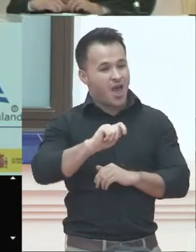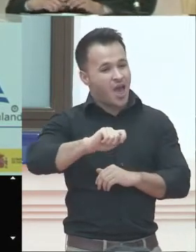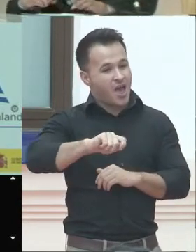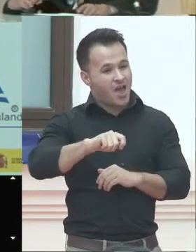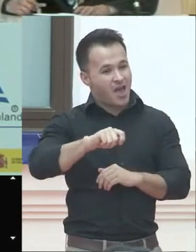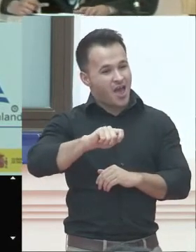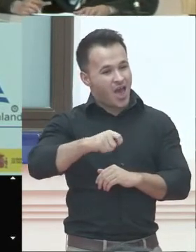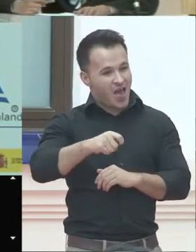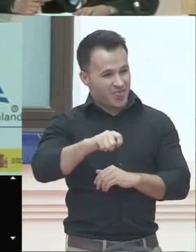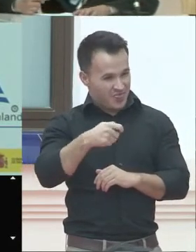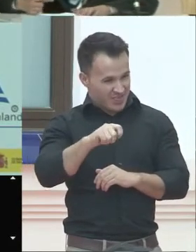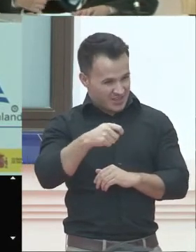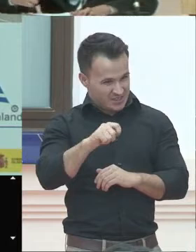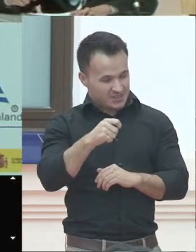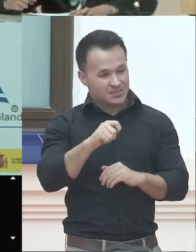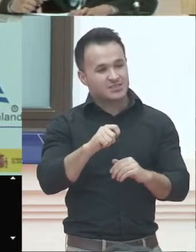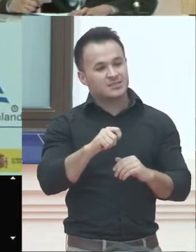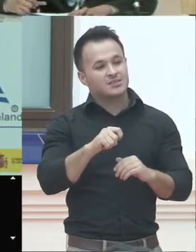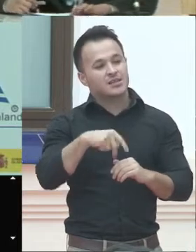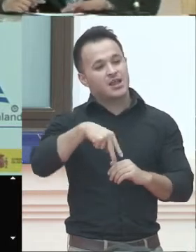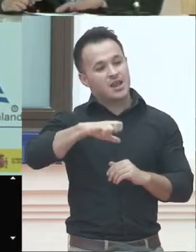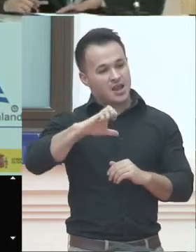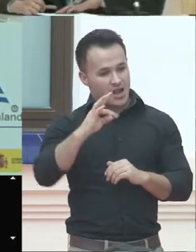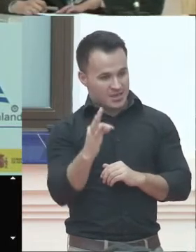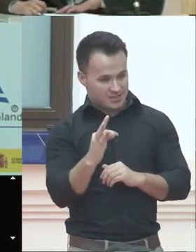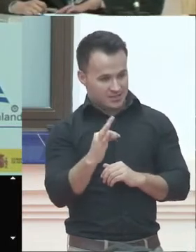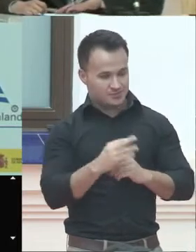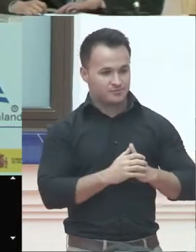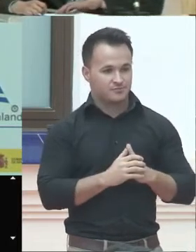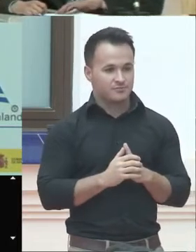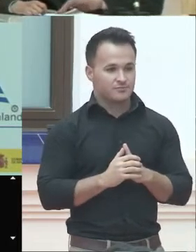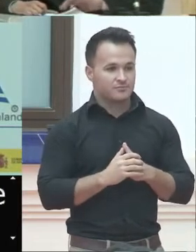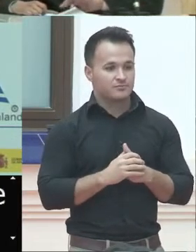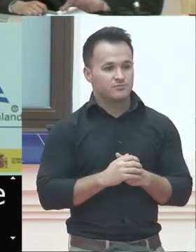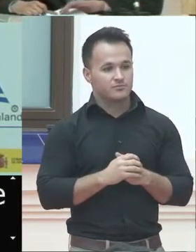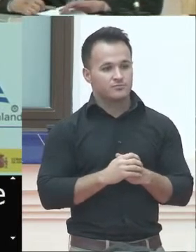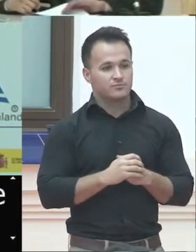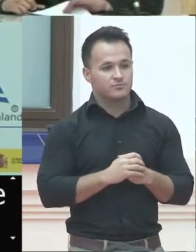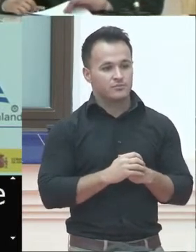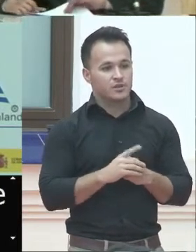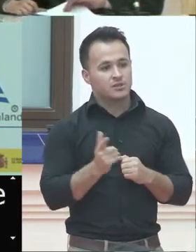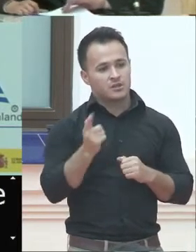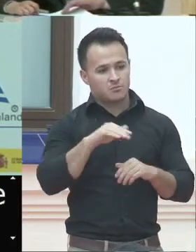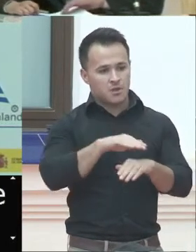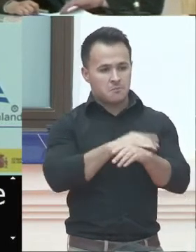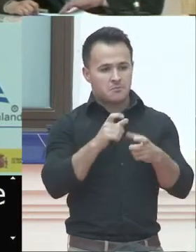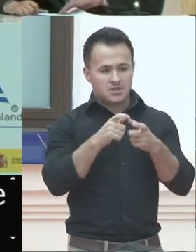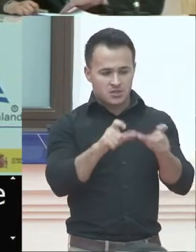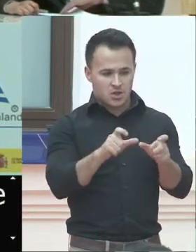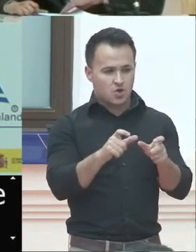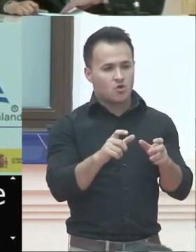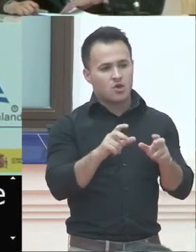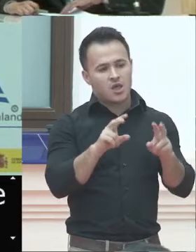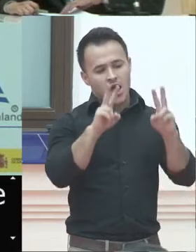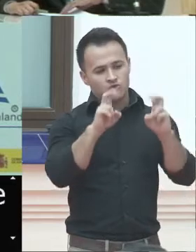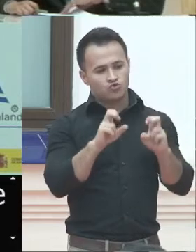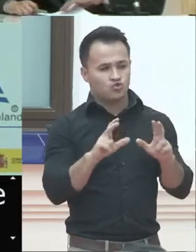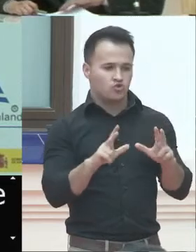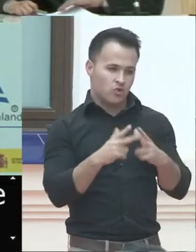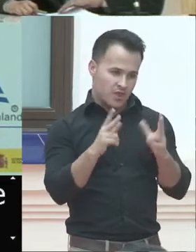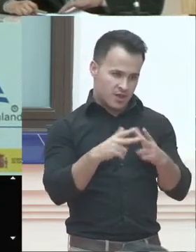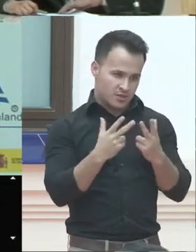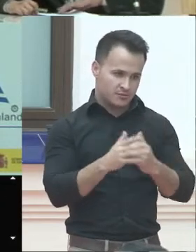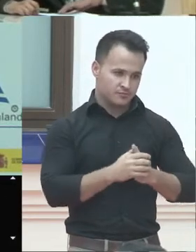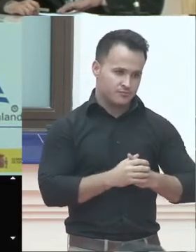empresa de Internet, y responsable de formación y empleo de Fundación 11, asesor de la Secretaría de Estado de Política Social en el Ministerio de Trabajo y Asuntos Sociales, director general